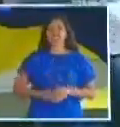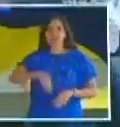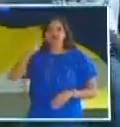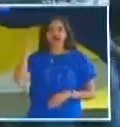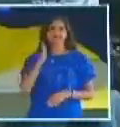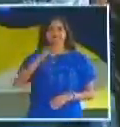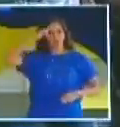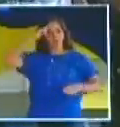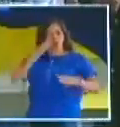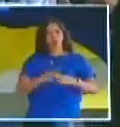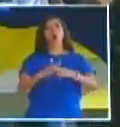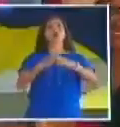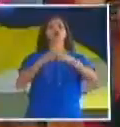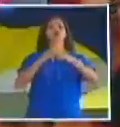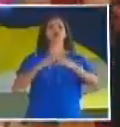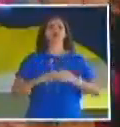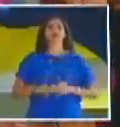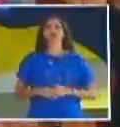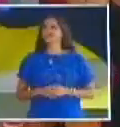sancionada de honor.